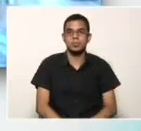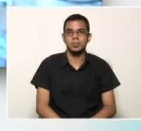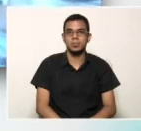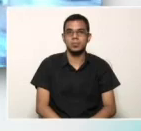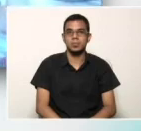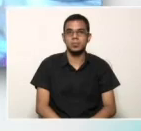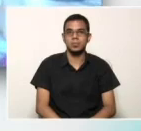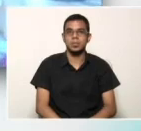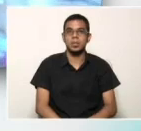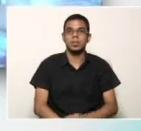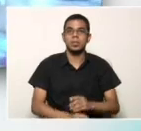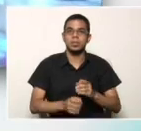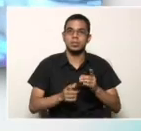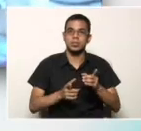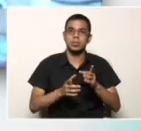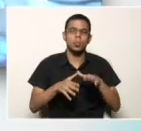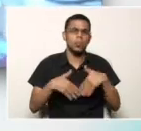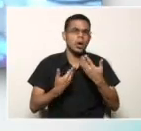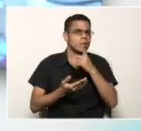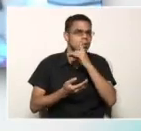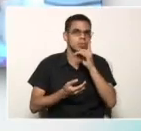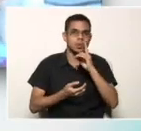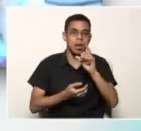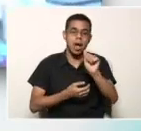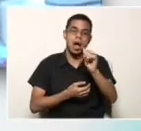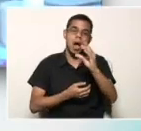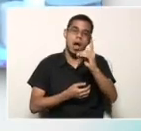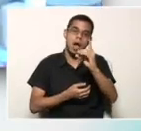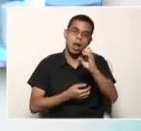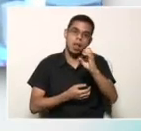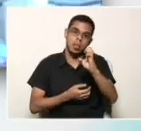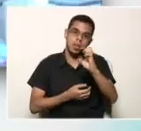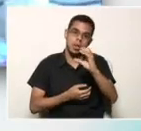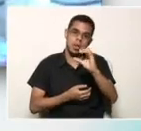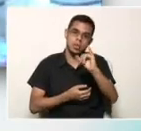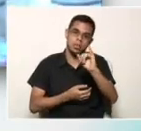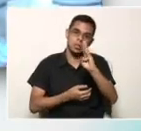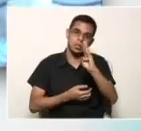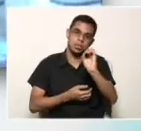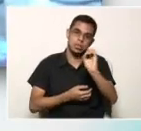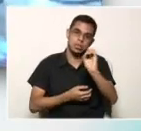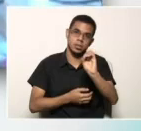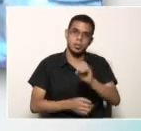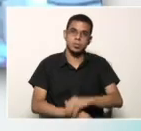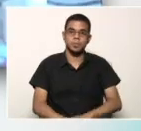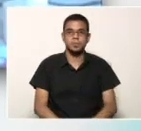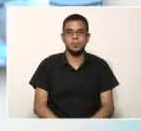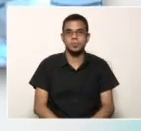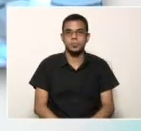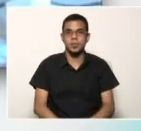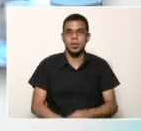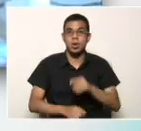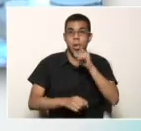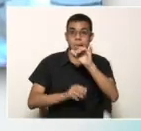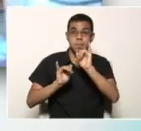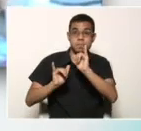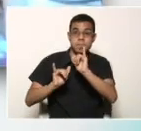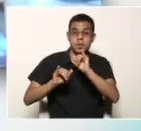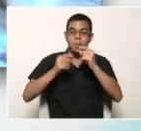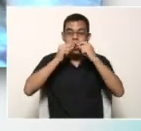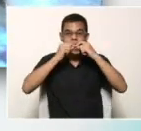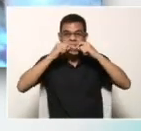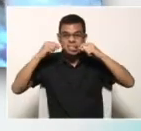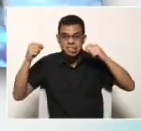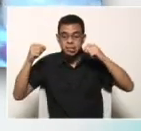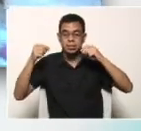Celovén también es una marca. Su nombre correcto es adhesivo. Y muchas veces en las conexiones eléctricas, cuando no tenemos en casa el adhesivo